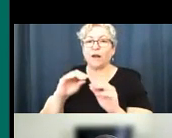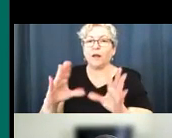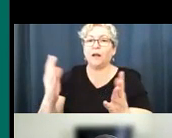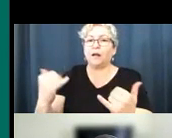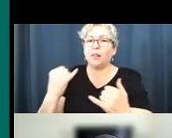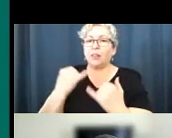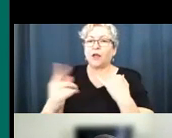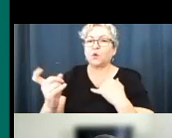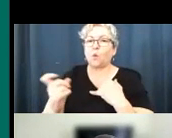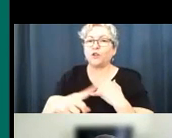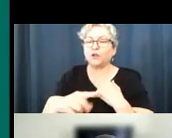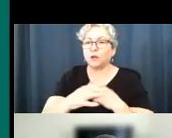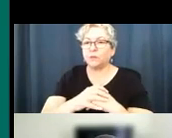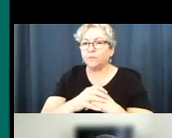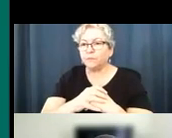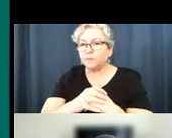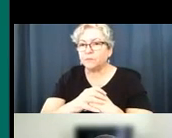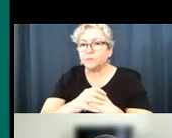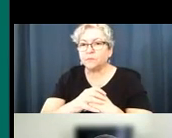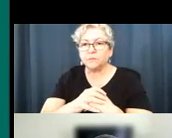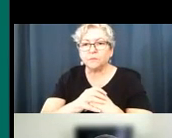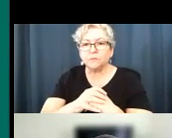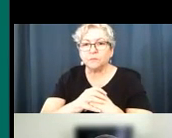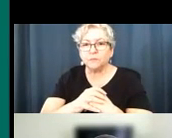las puntuaciones. Y lo último,